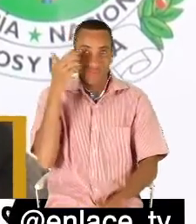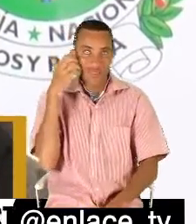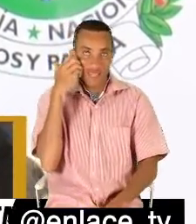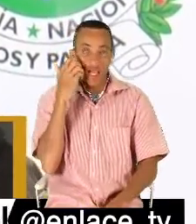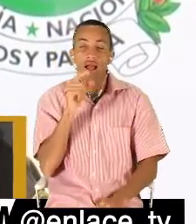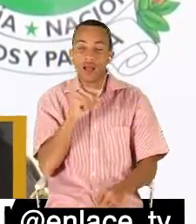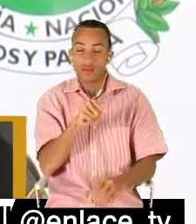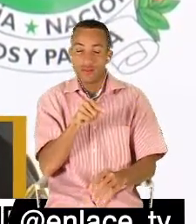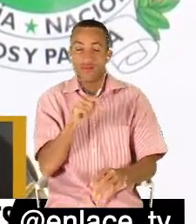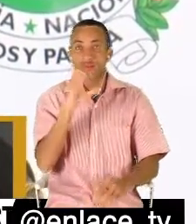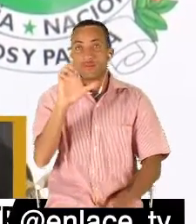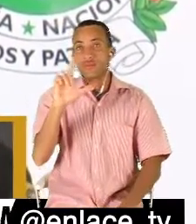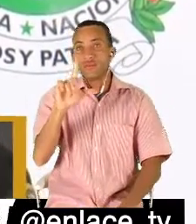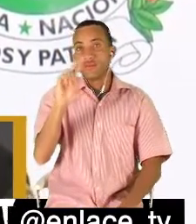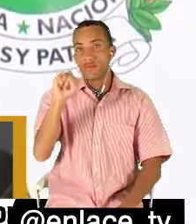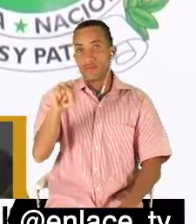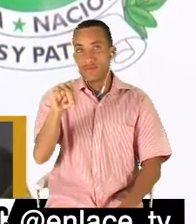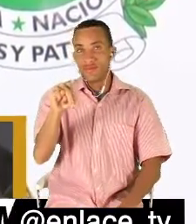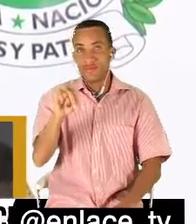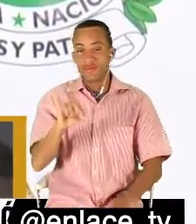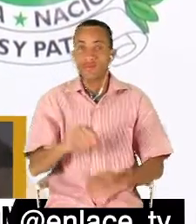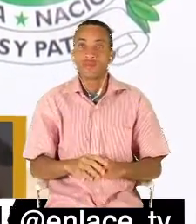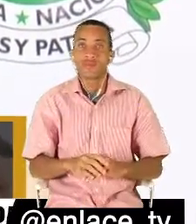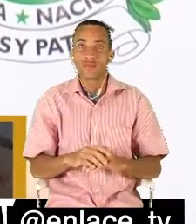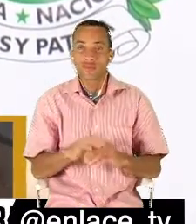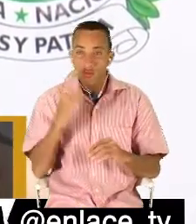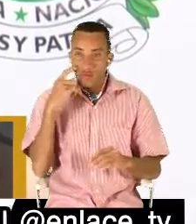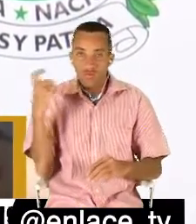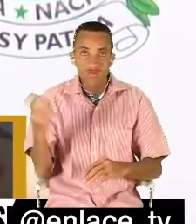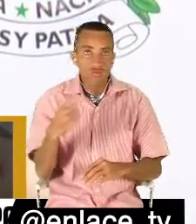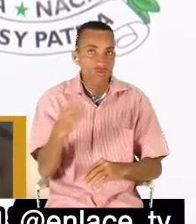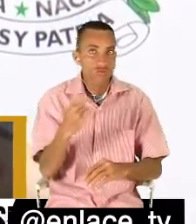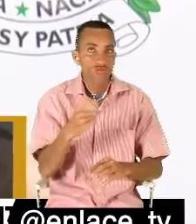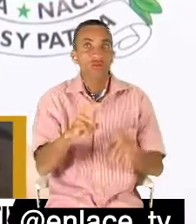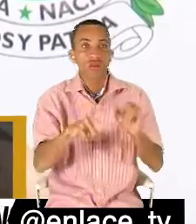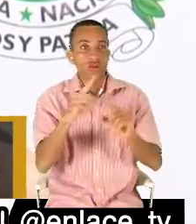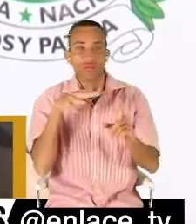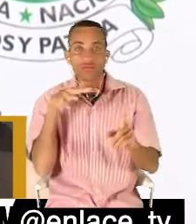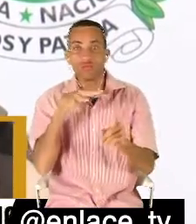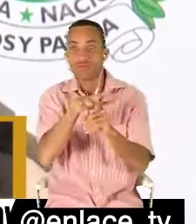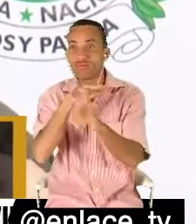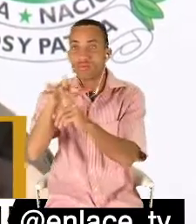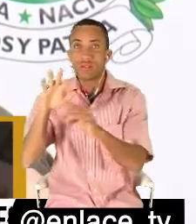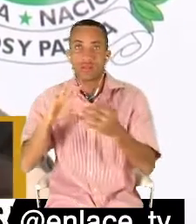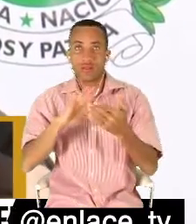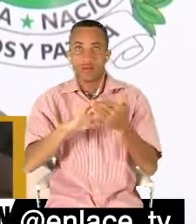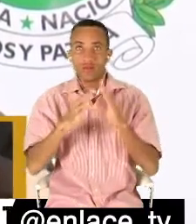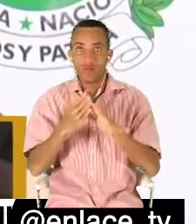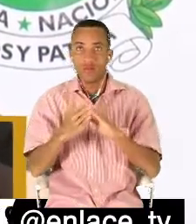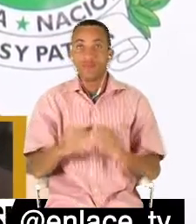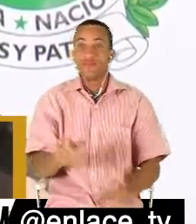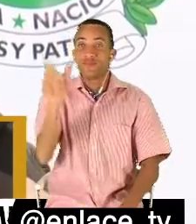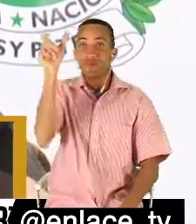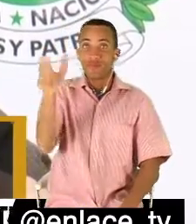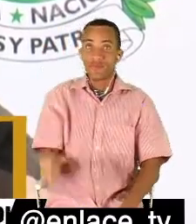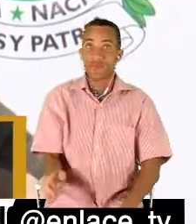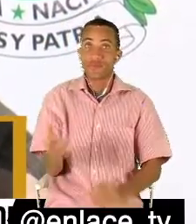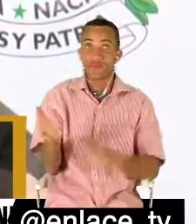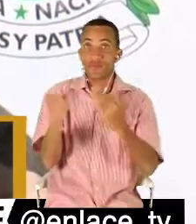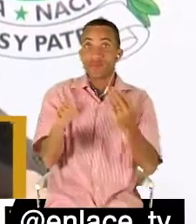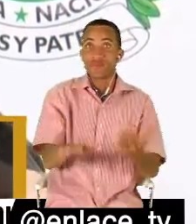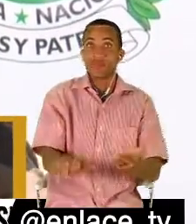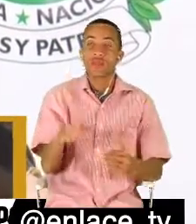es una operación en búsqueda de neutralizar esos cabecillas que vienen afectando a la comunidad. Este individuo era procesado también